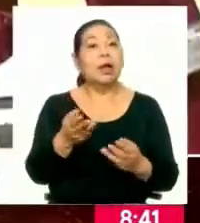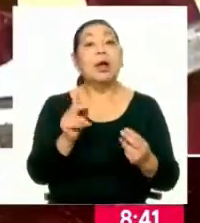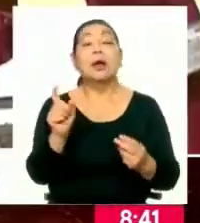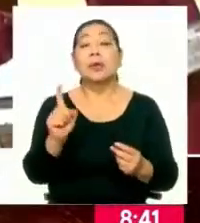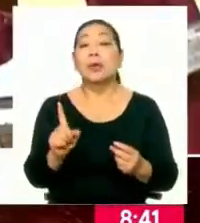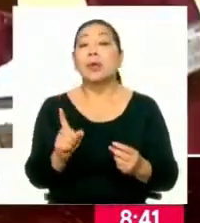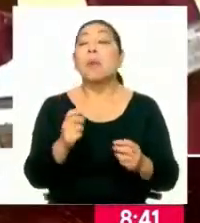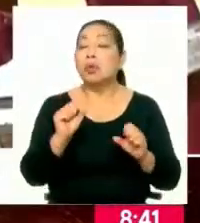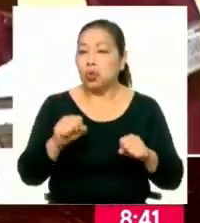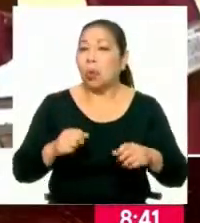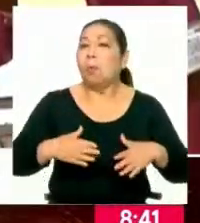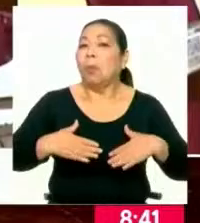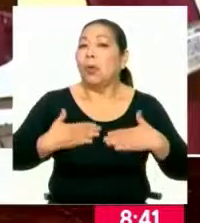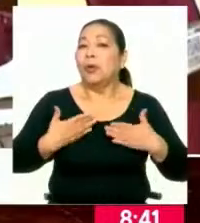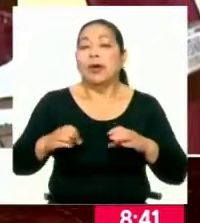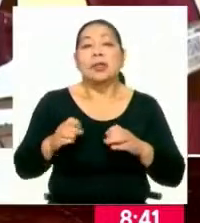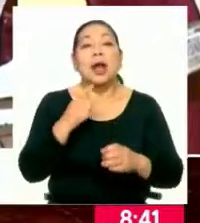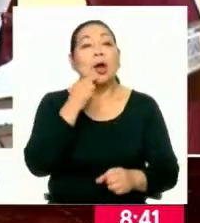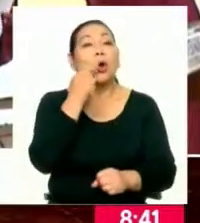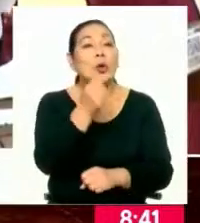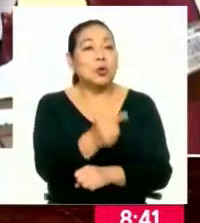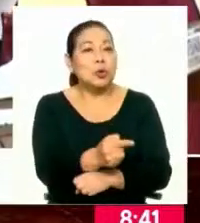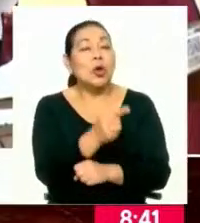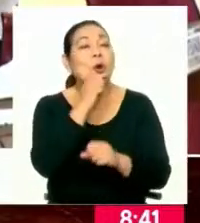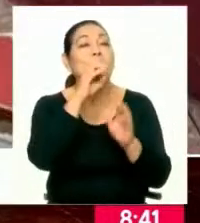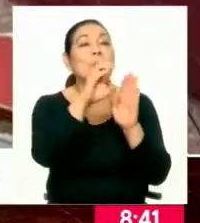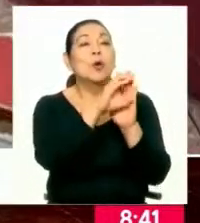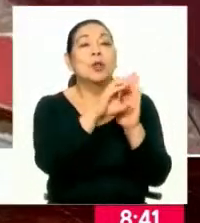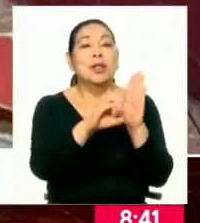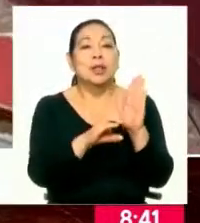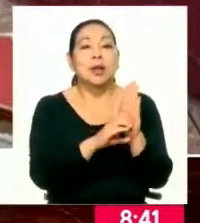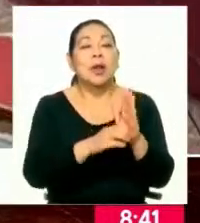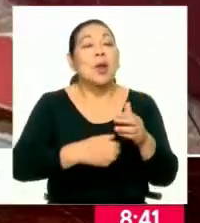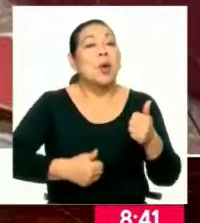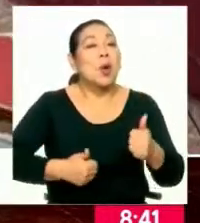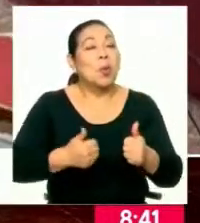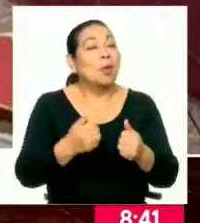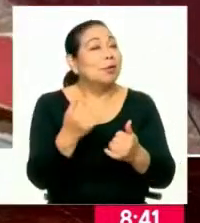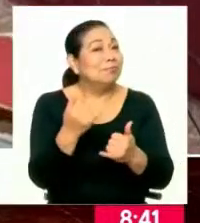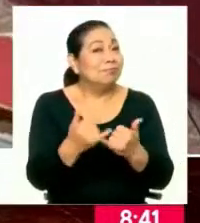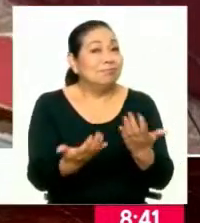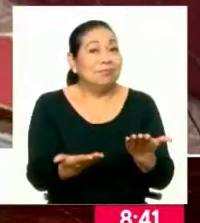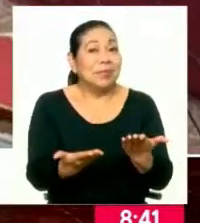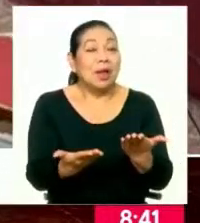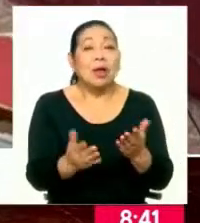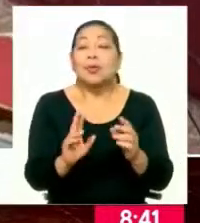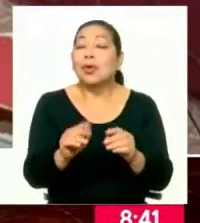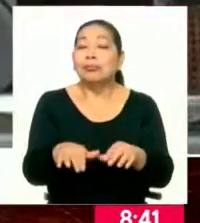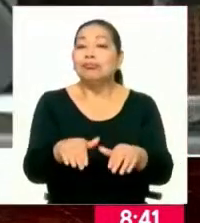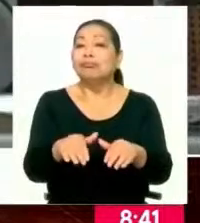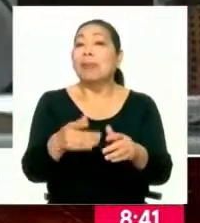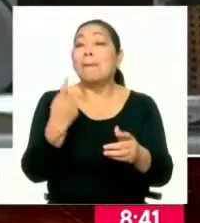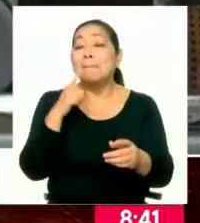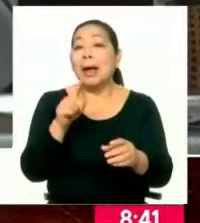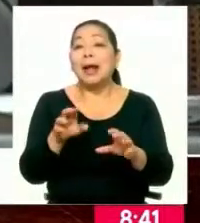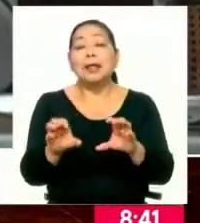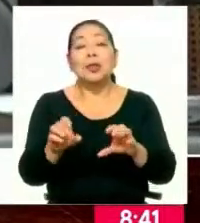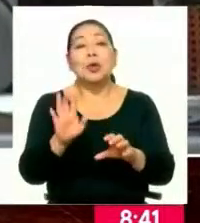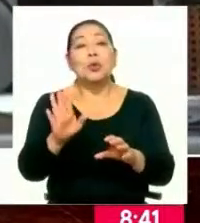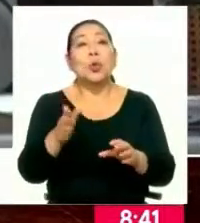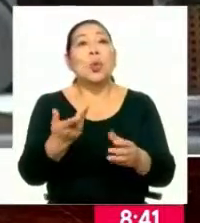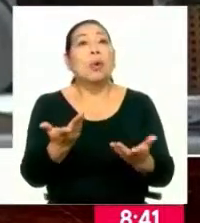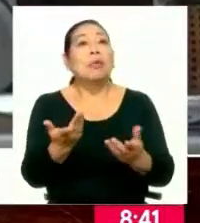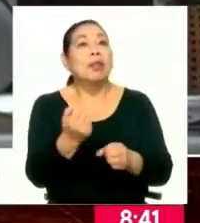esta facultad de poder, o sea, hacer acusaciones constitucionales, las cuales pueden terminar en inhabilitaciones para el ejercicio de